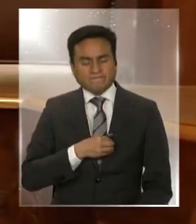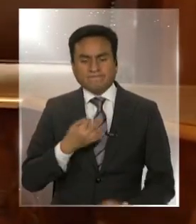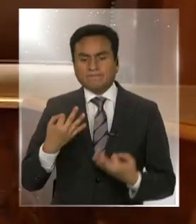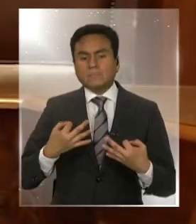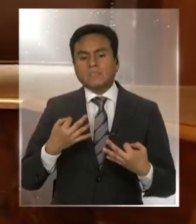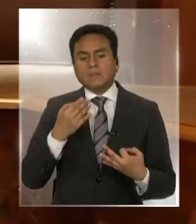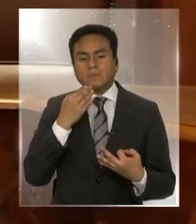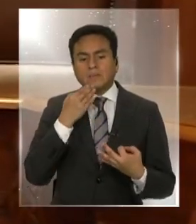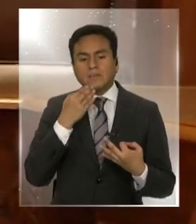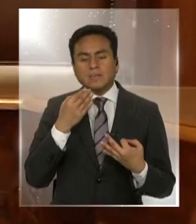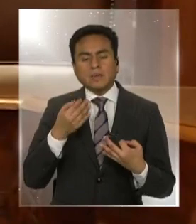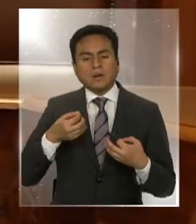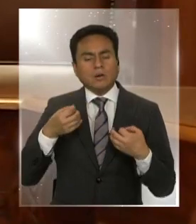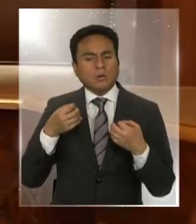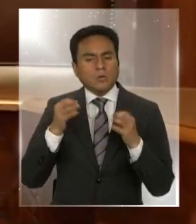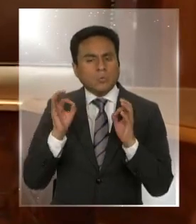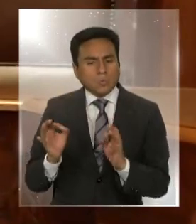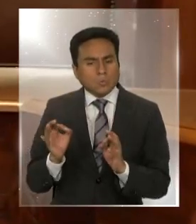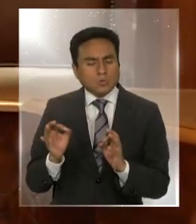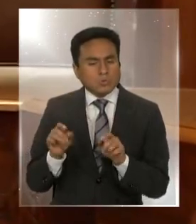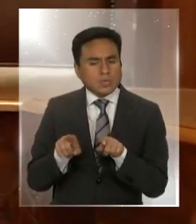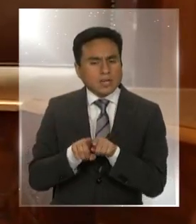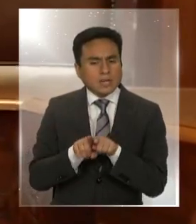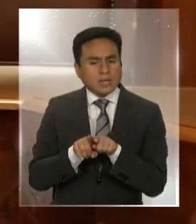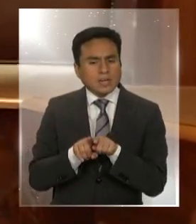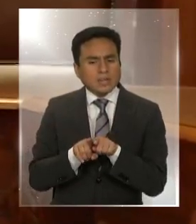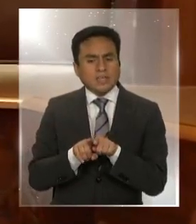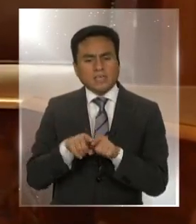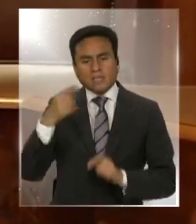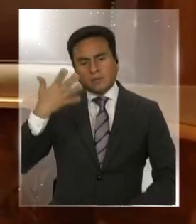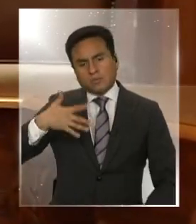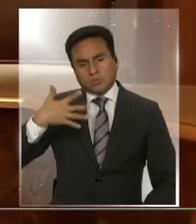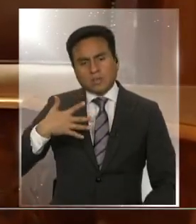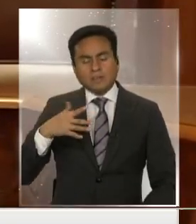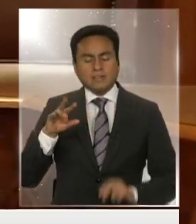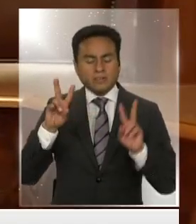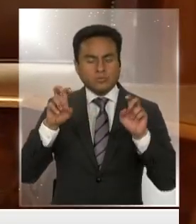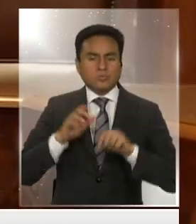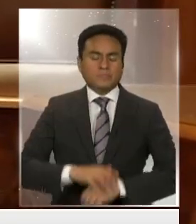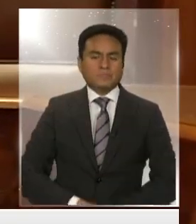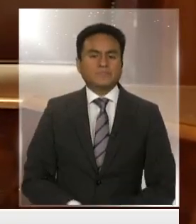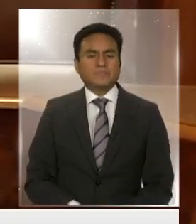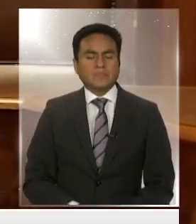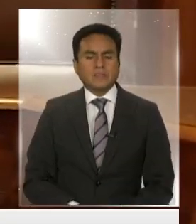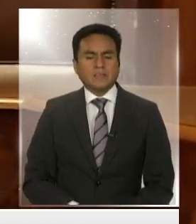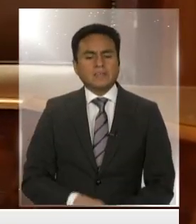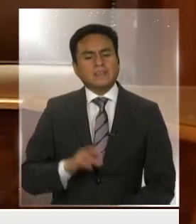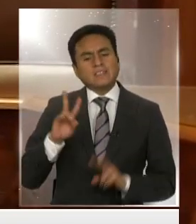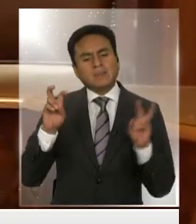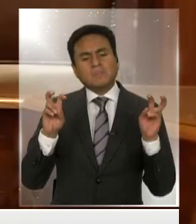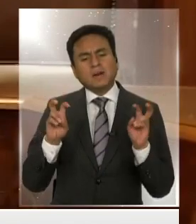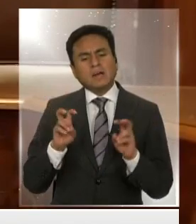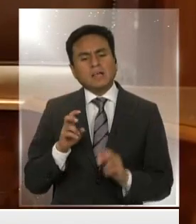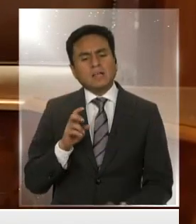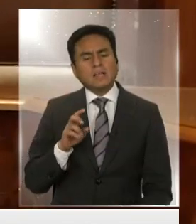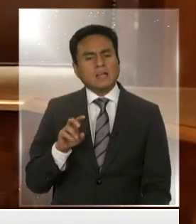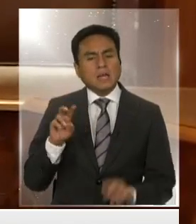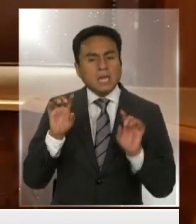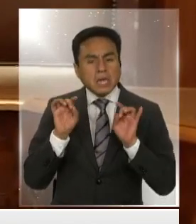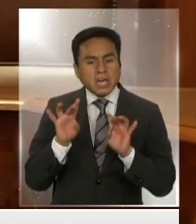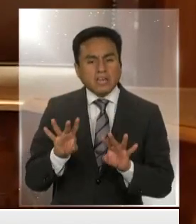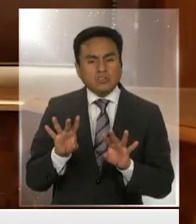de manera oportuna y con la importancia que tiene el asunto. O sea, no se han tratado de